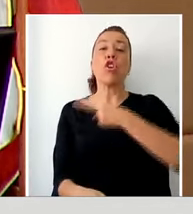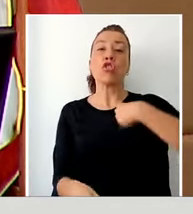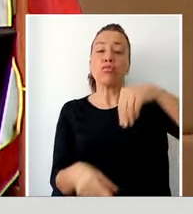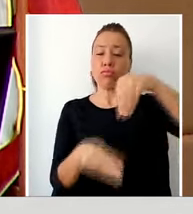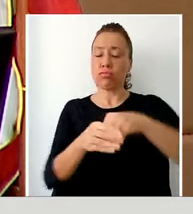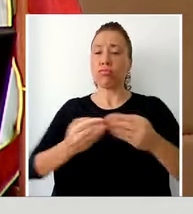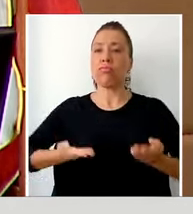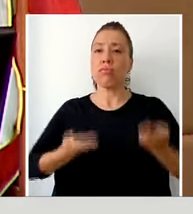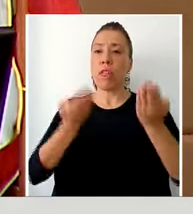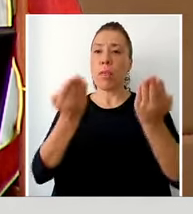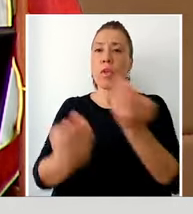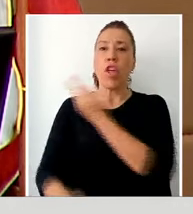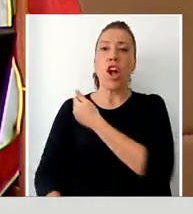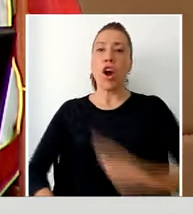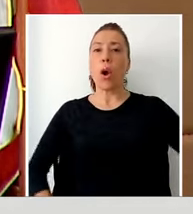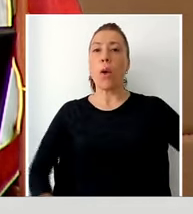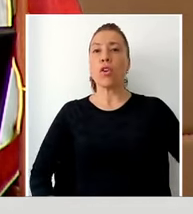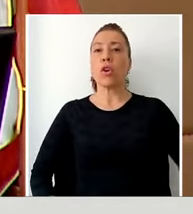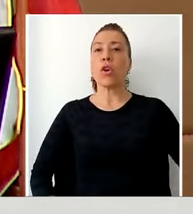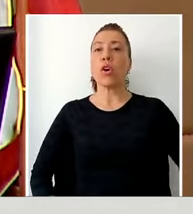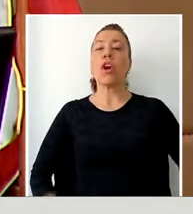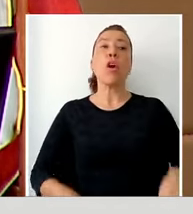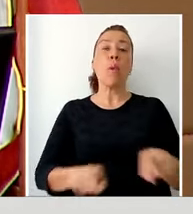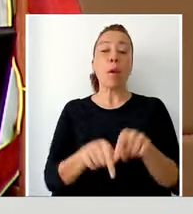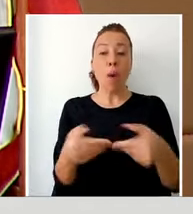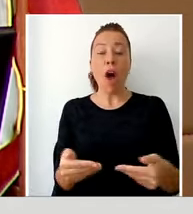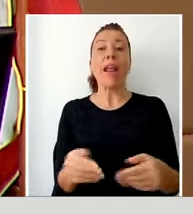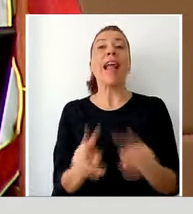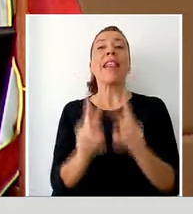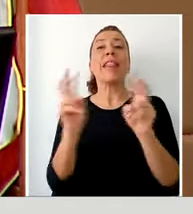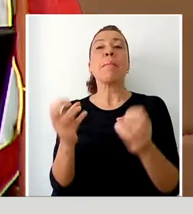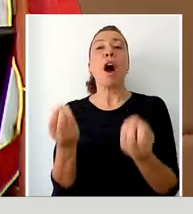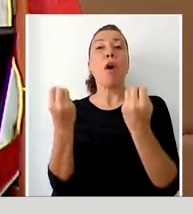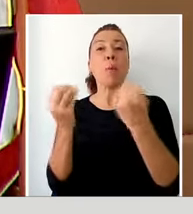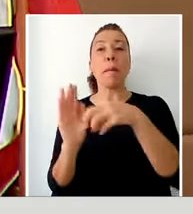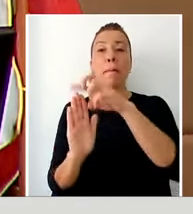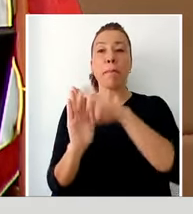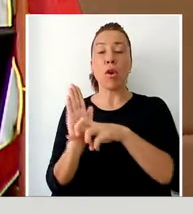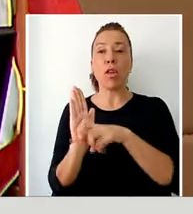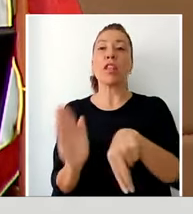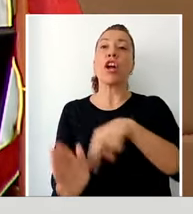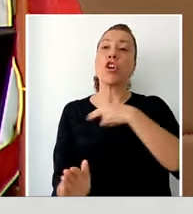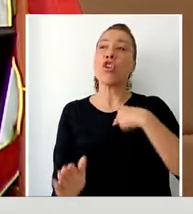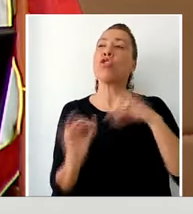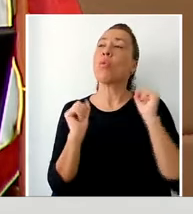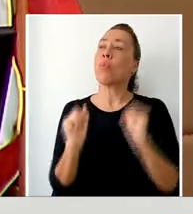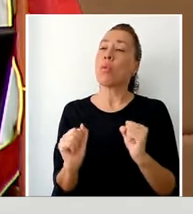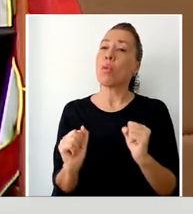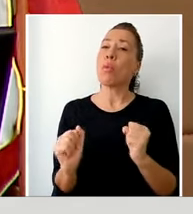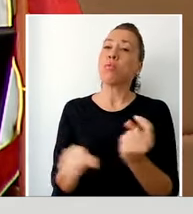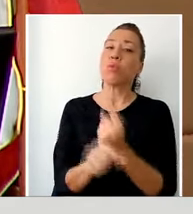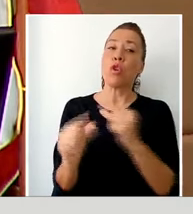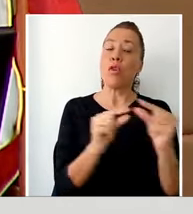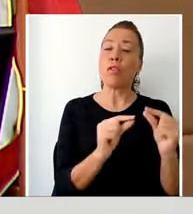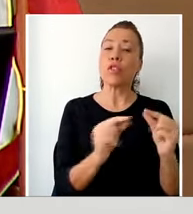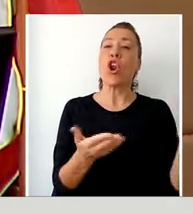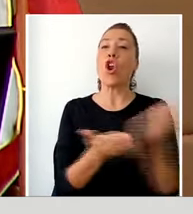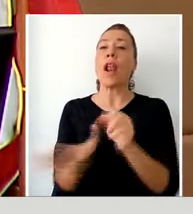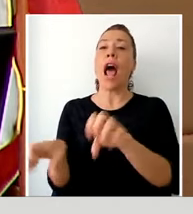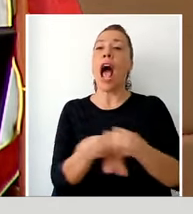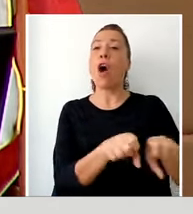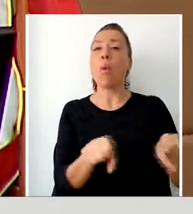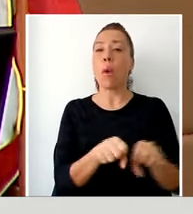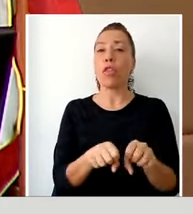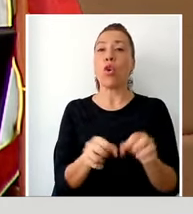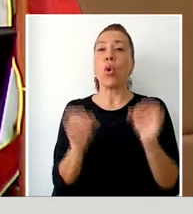cuando como en este caso se trata de buenos proyectos y hemos podido conversar y llegar a acuerdos razonables presidenta